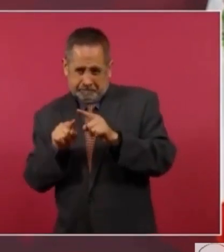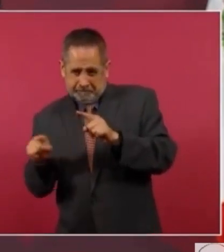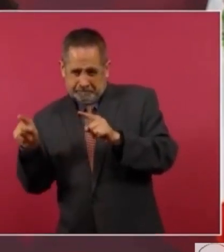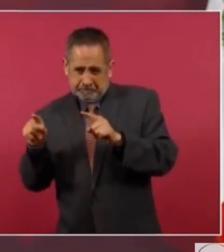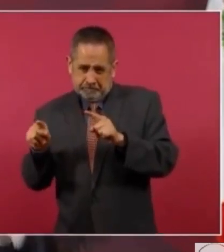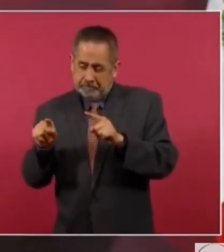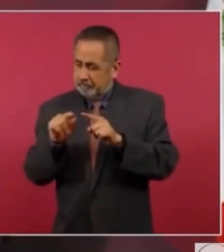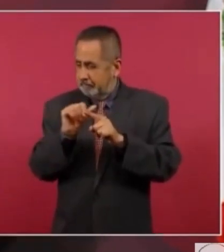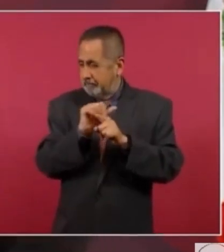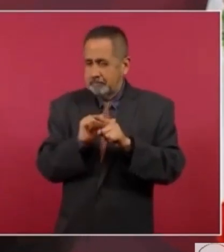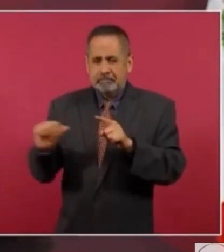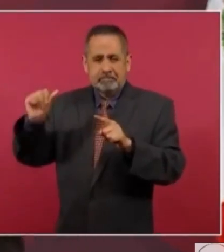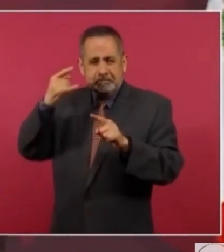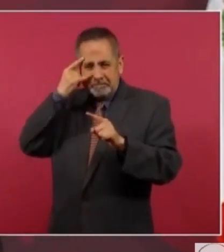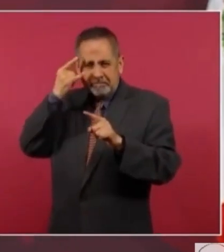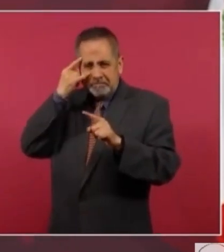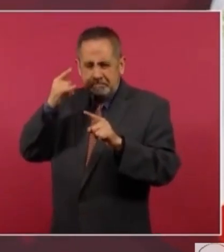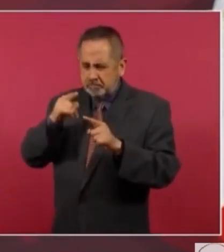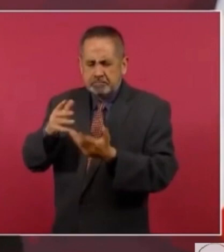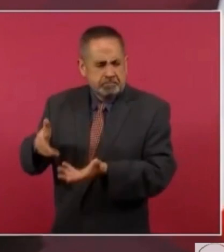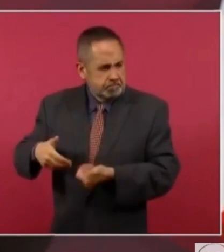hasta Campeche.